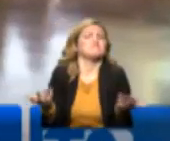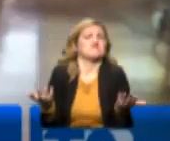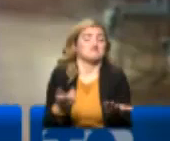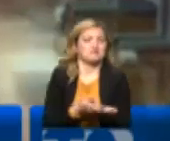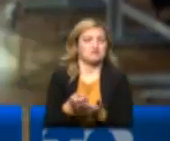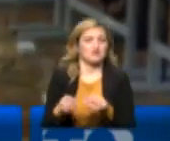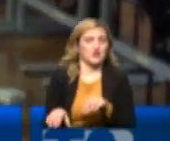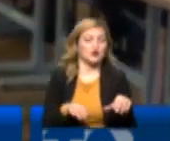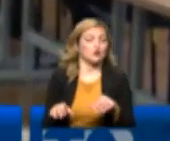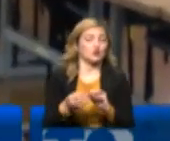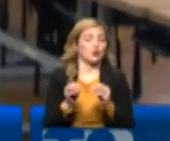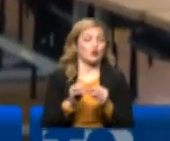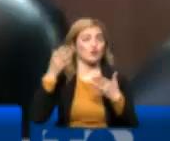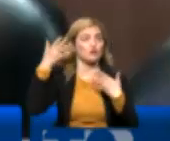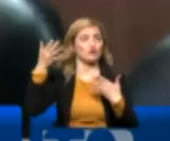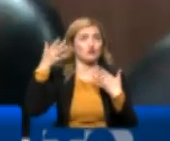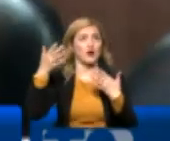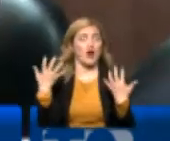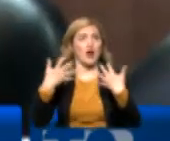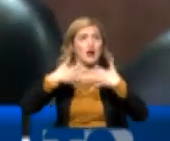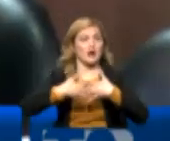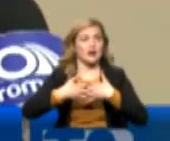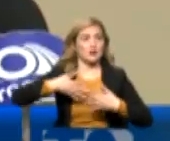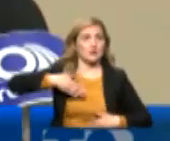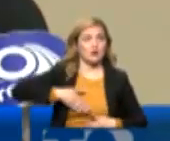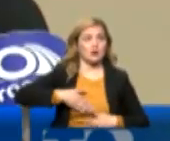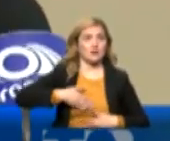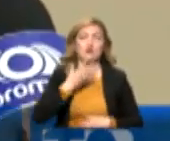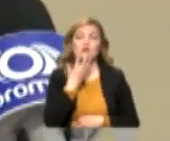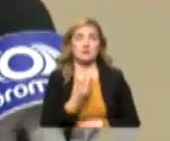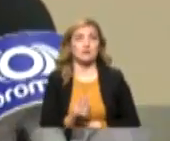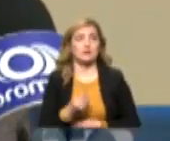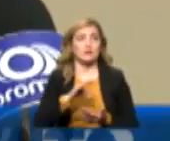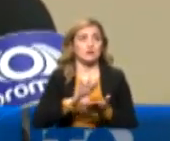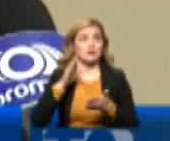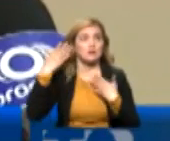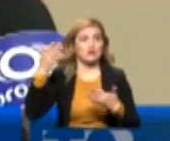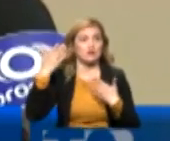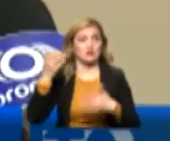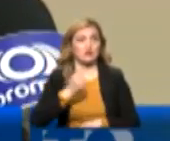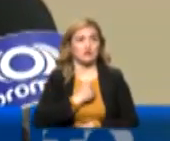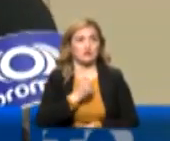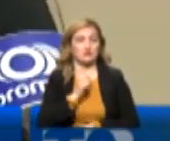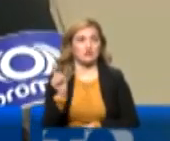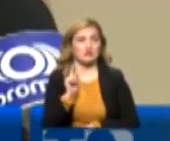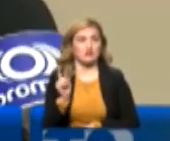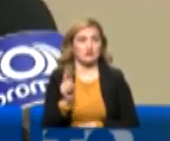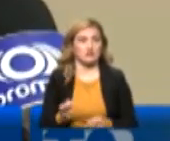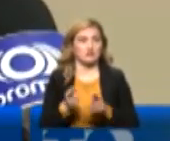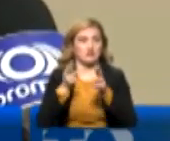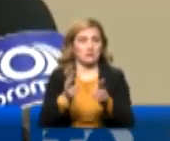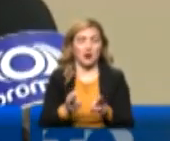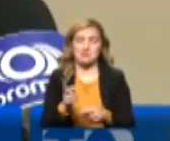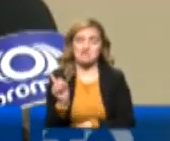financian actividades de su movimiento Alianza Bolivariana Alfarista. Nuestras centrales políticas no son propias, pues. No nos las han regalado,